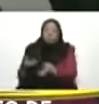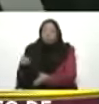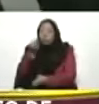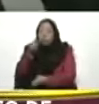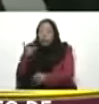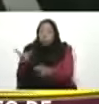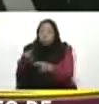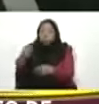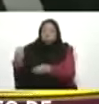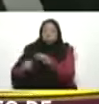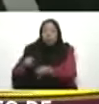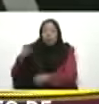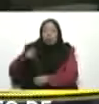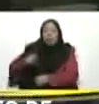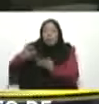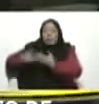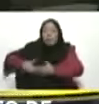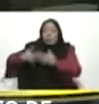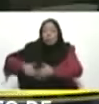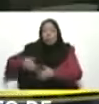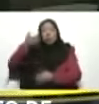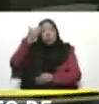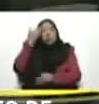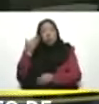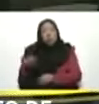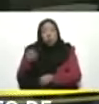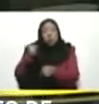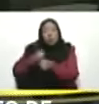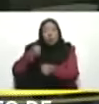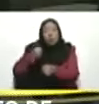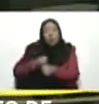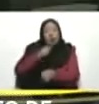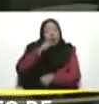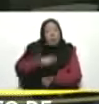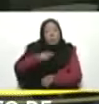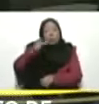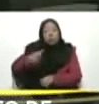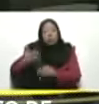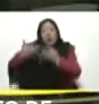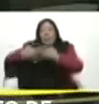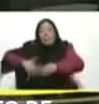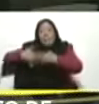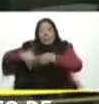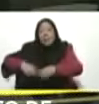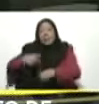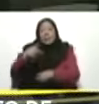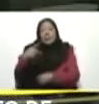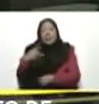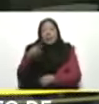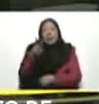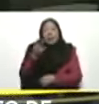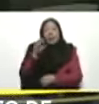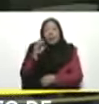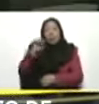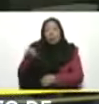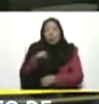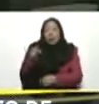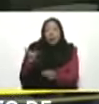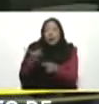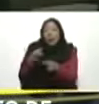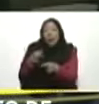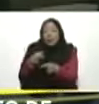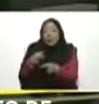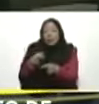También saludo a los trabajadores de PDVSA Gas, a los trabajadores y trabajadoras de